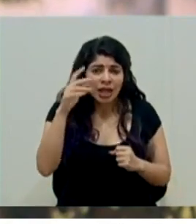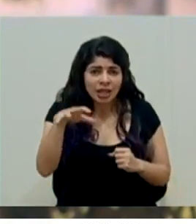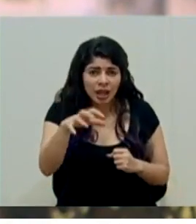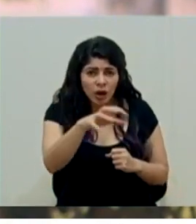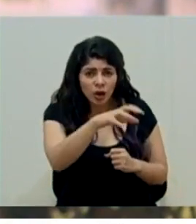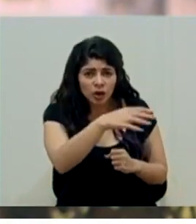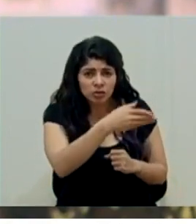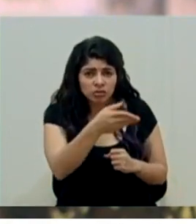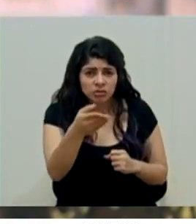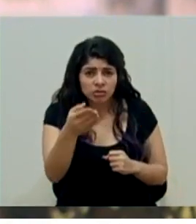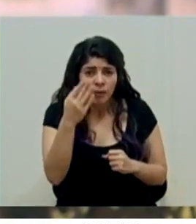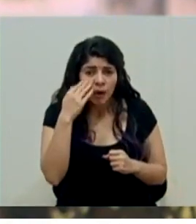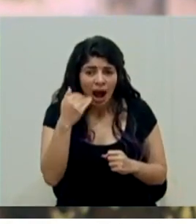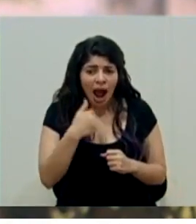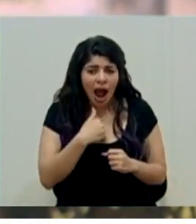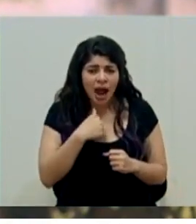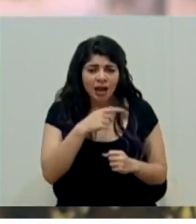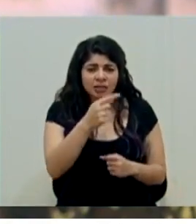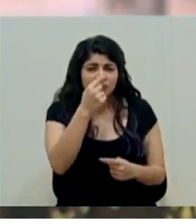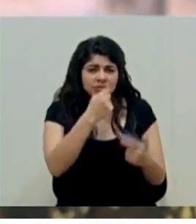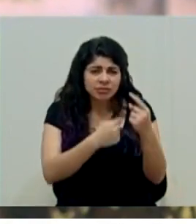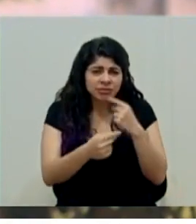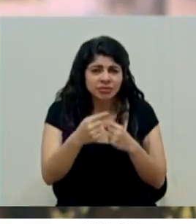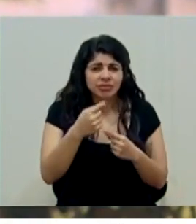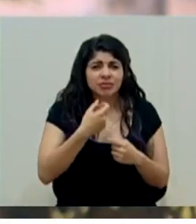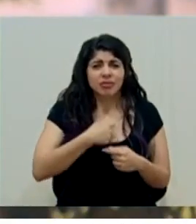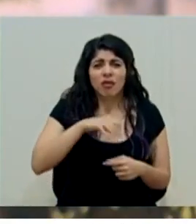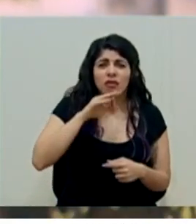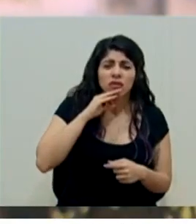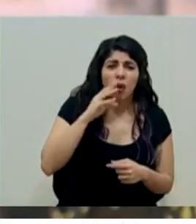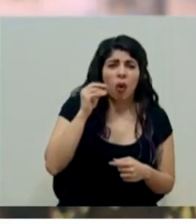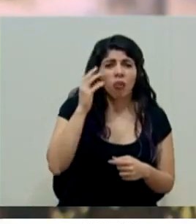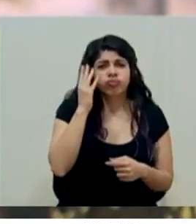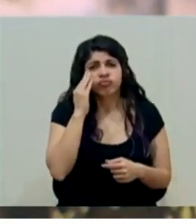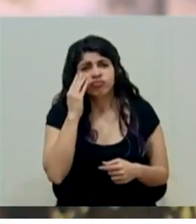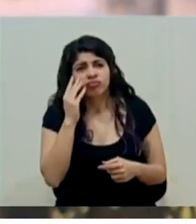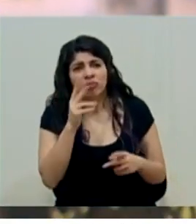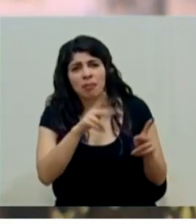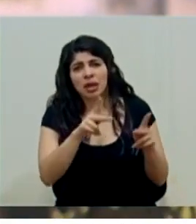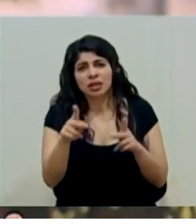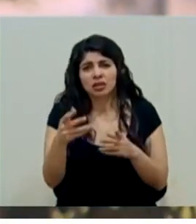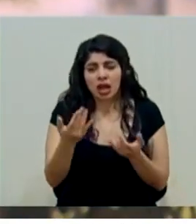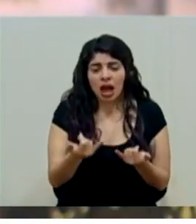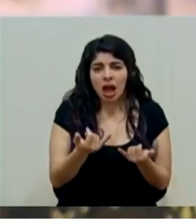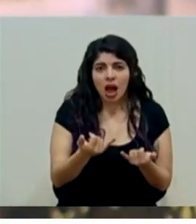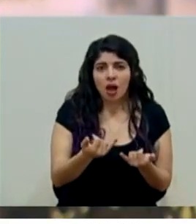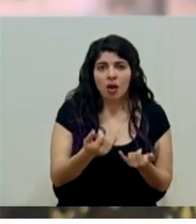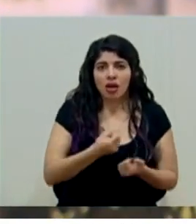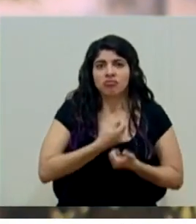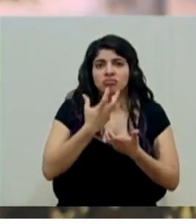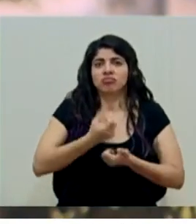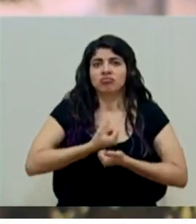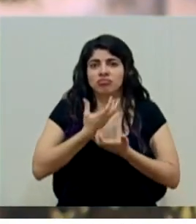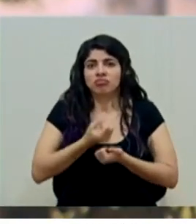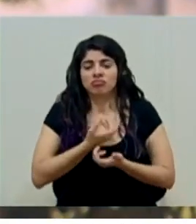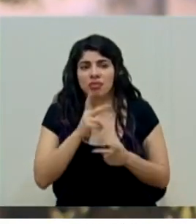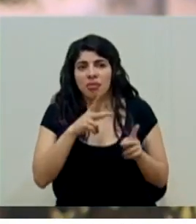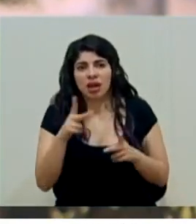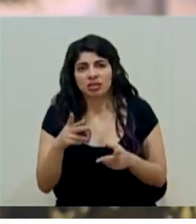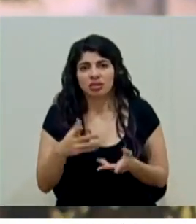de la crítica y la indignación pública que se manifiesta en diferentes estamentos